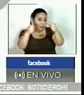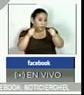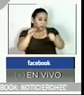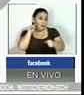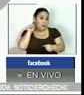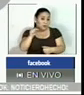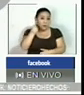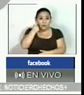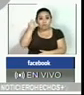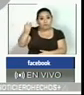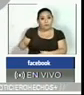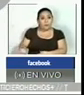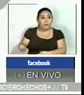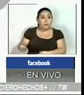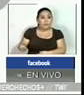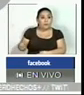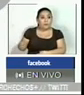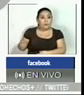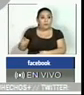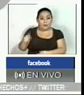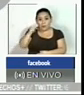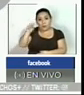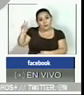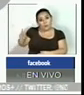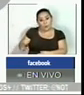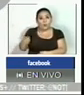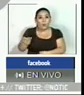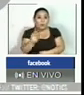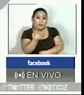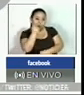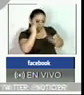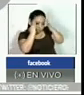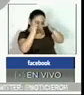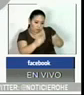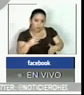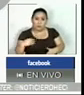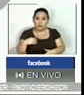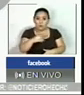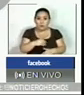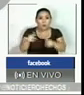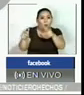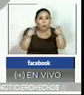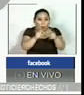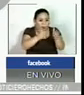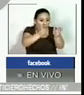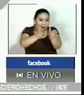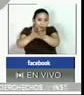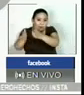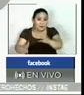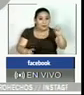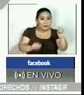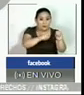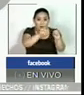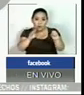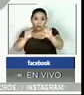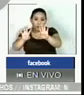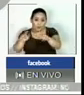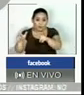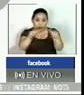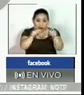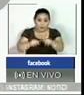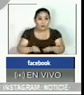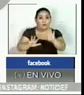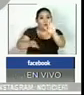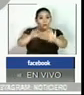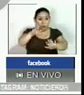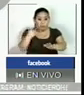ahí pues tenemos en total el número de personas que están siendo atendidas por orden de edad. Tenemos de 0 a 9 años, un número de